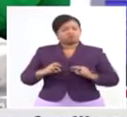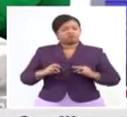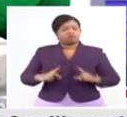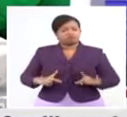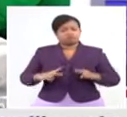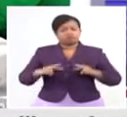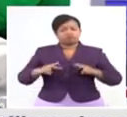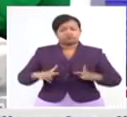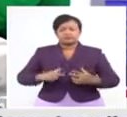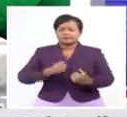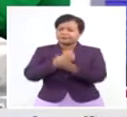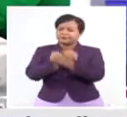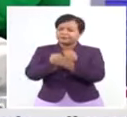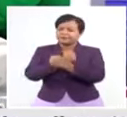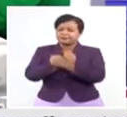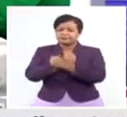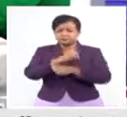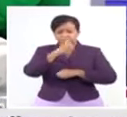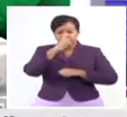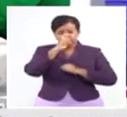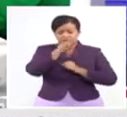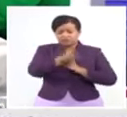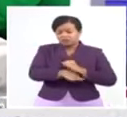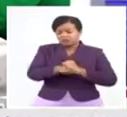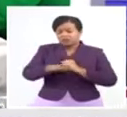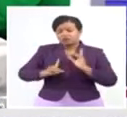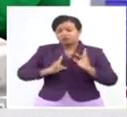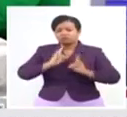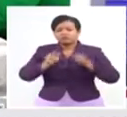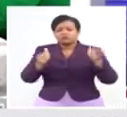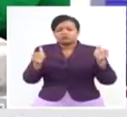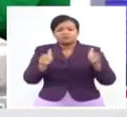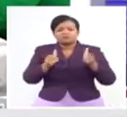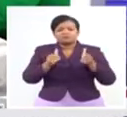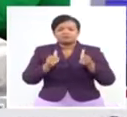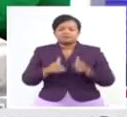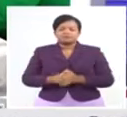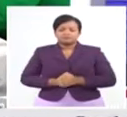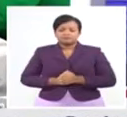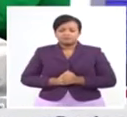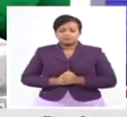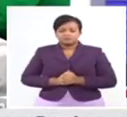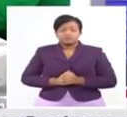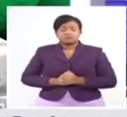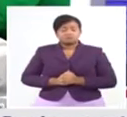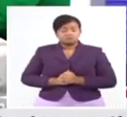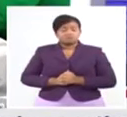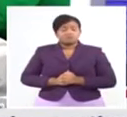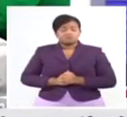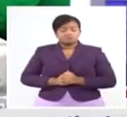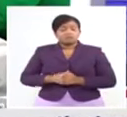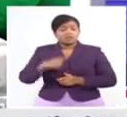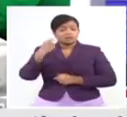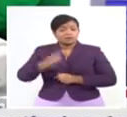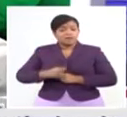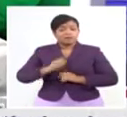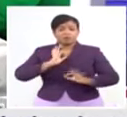corremos con nuestros niños, con nuestros adolescentes, que sí tenemos una responsabilidad con ellos.